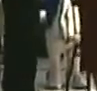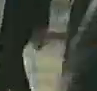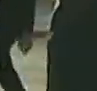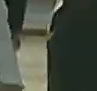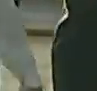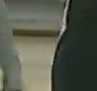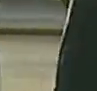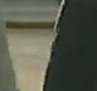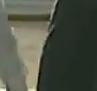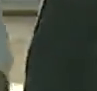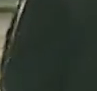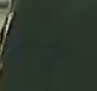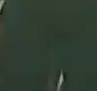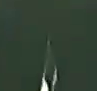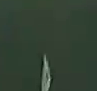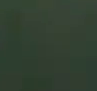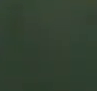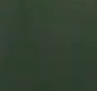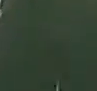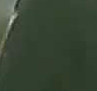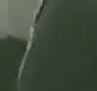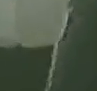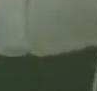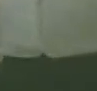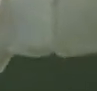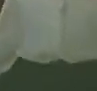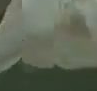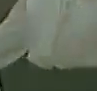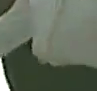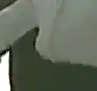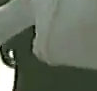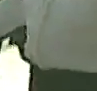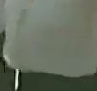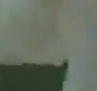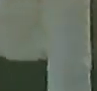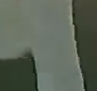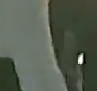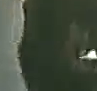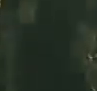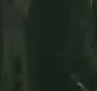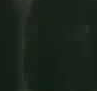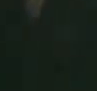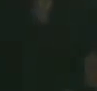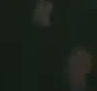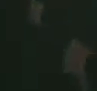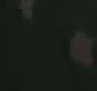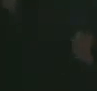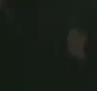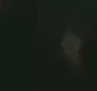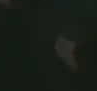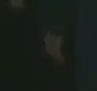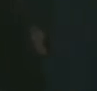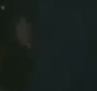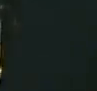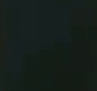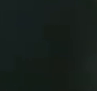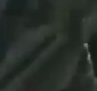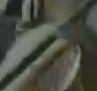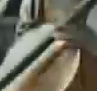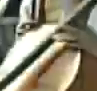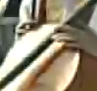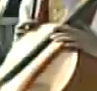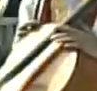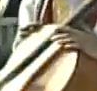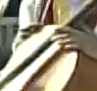presidida por el Consejo Legislativo de la entidad oriental, dando así el cumplimiento del mandato constitucional del pueblo venezolano que se expresó este